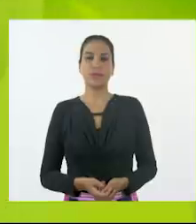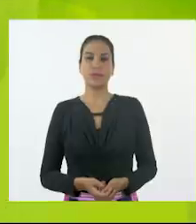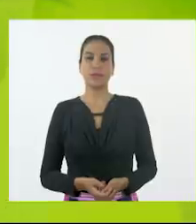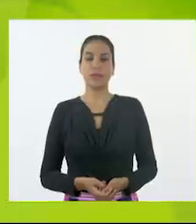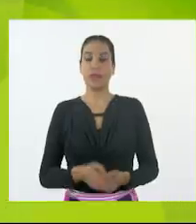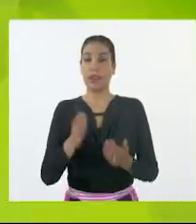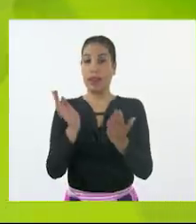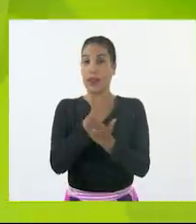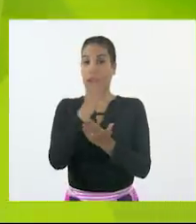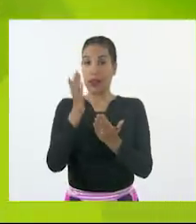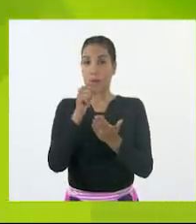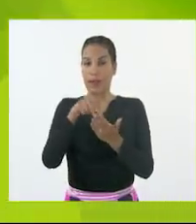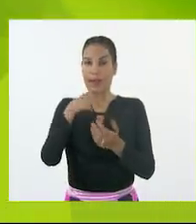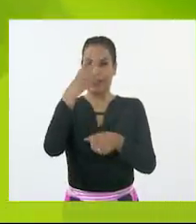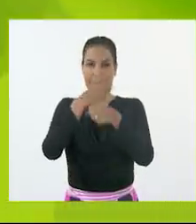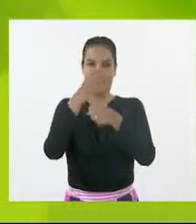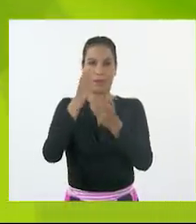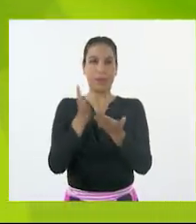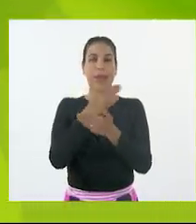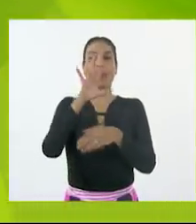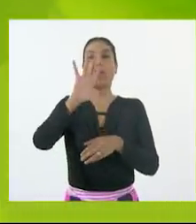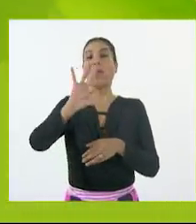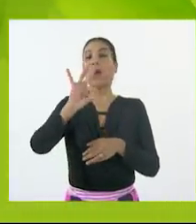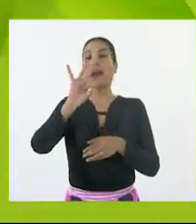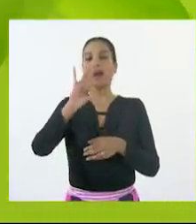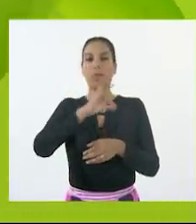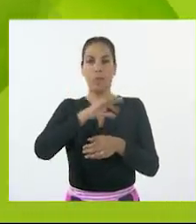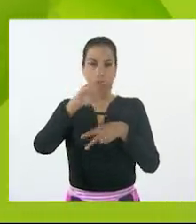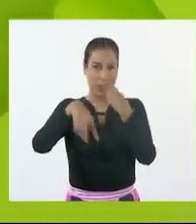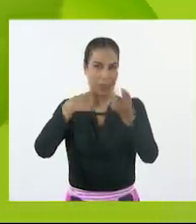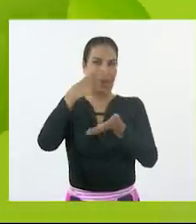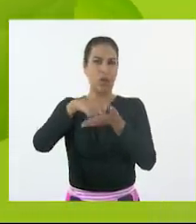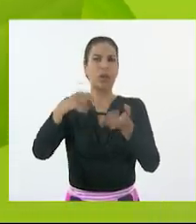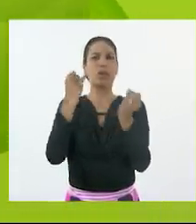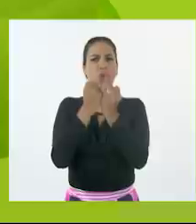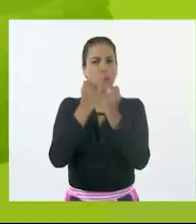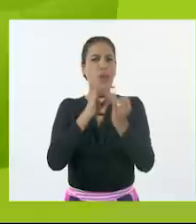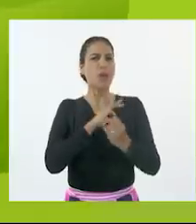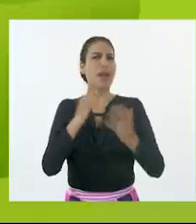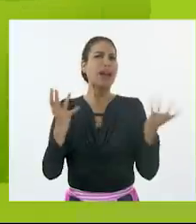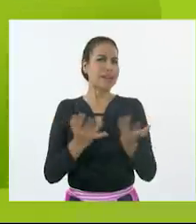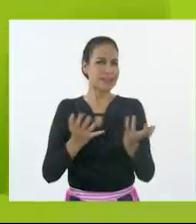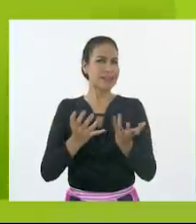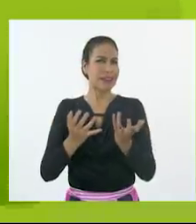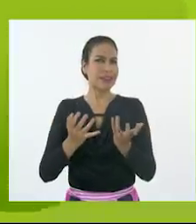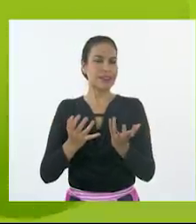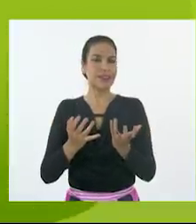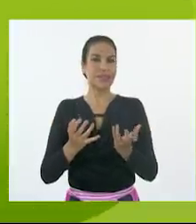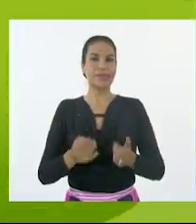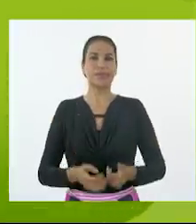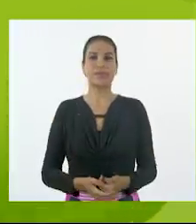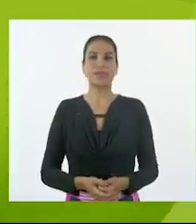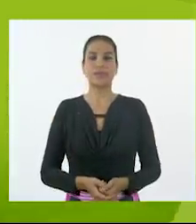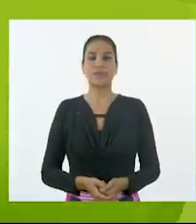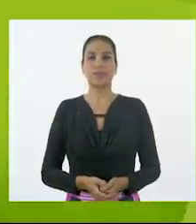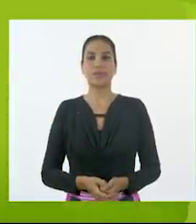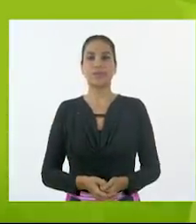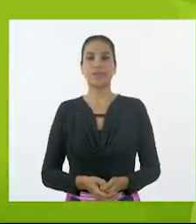Con el álbum de tercero, en la página 40, Vamos a comprar, también se puede hacer.